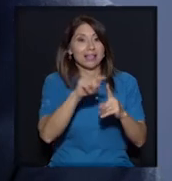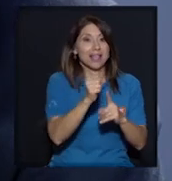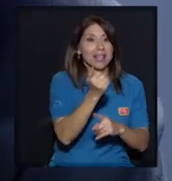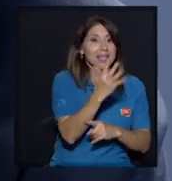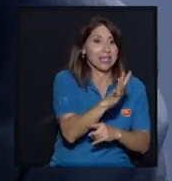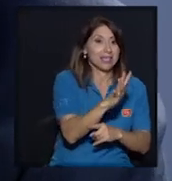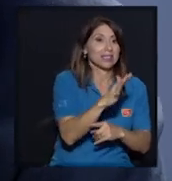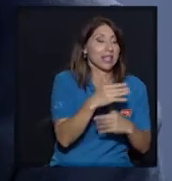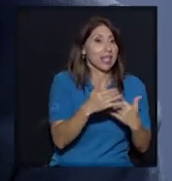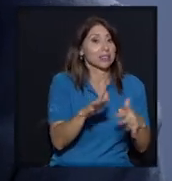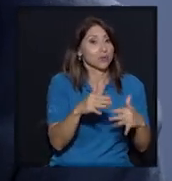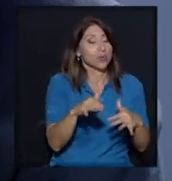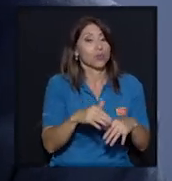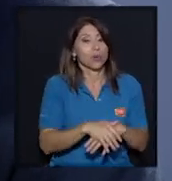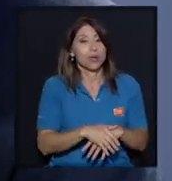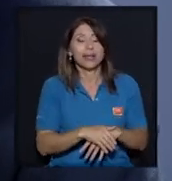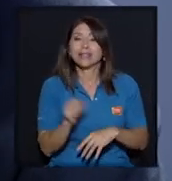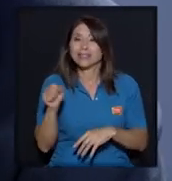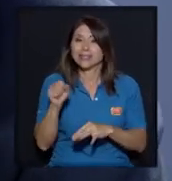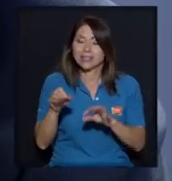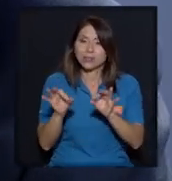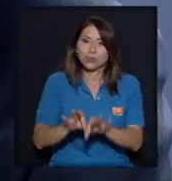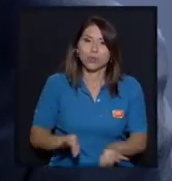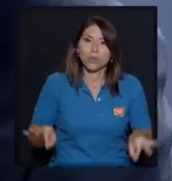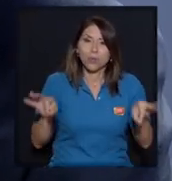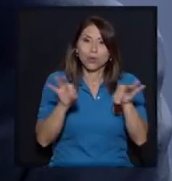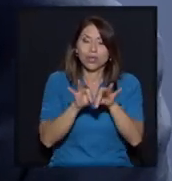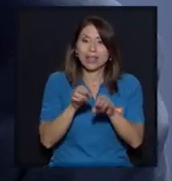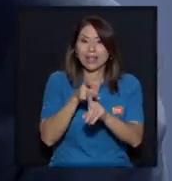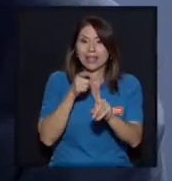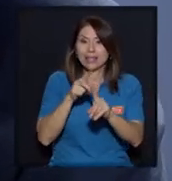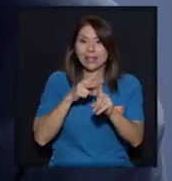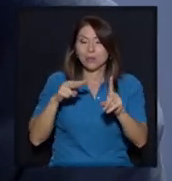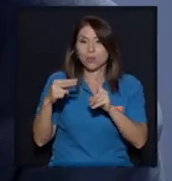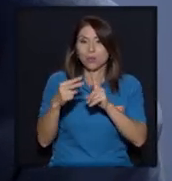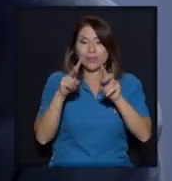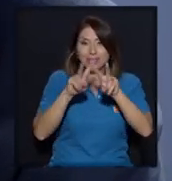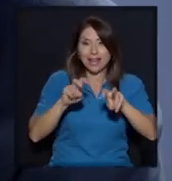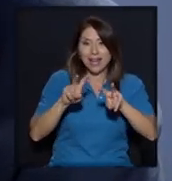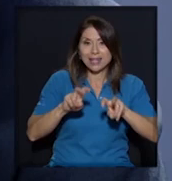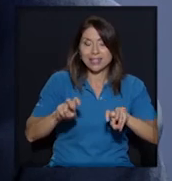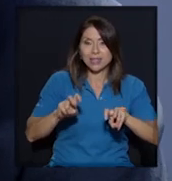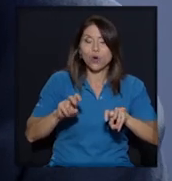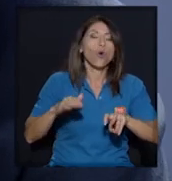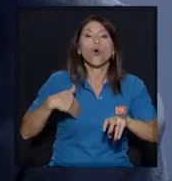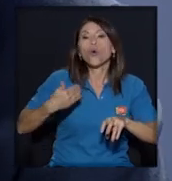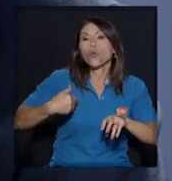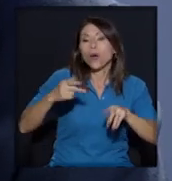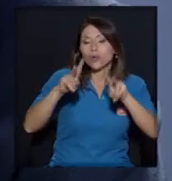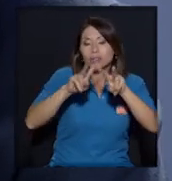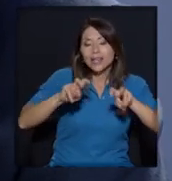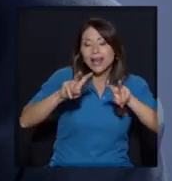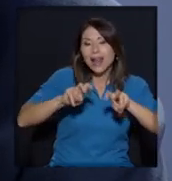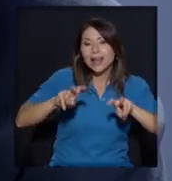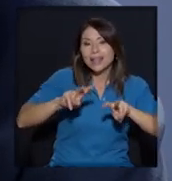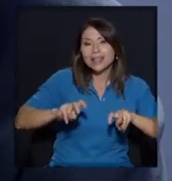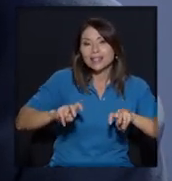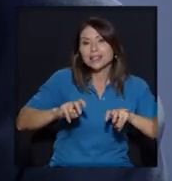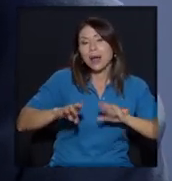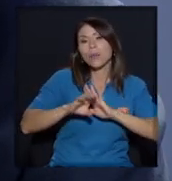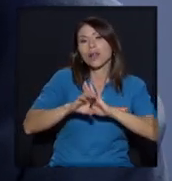entienda de marco. Eso es muy importante porque desde el punto de vista analítico, cuando se analiza la evolución, por ejemplo, del